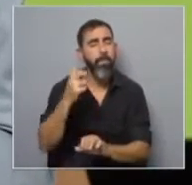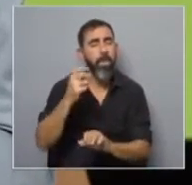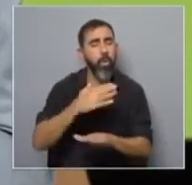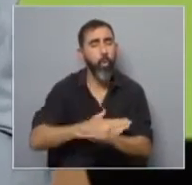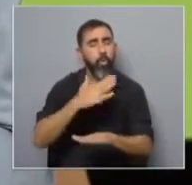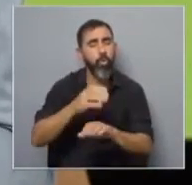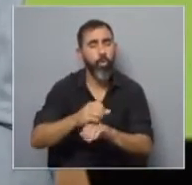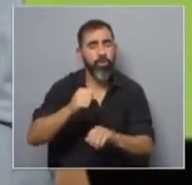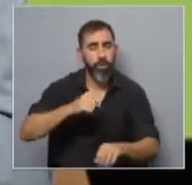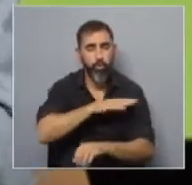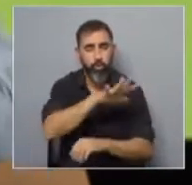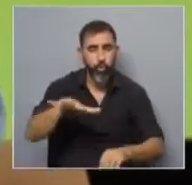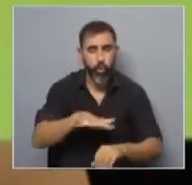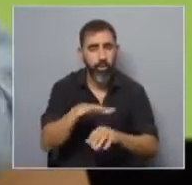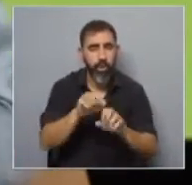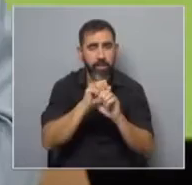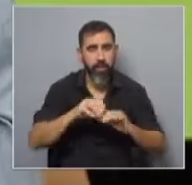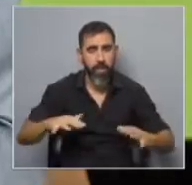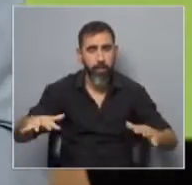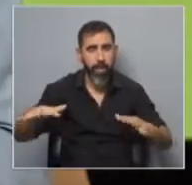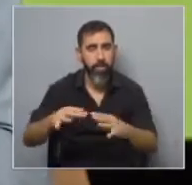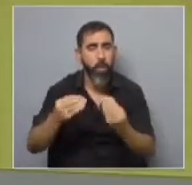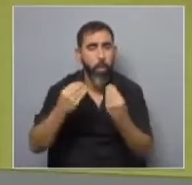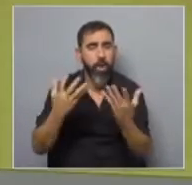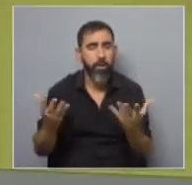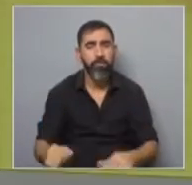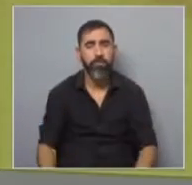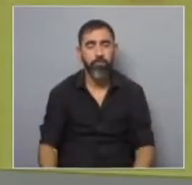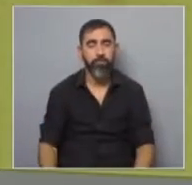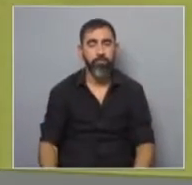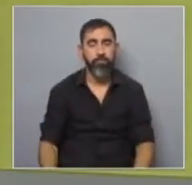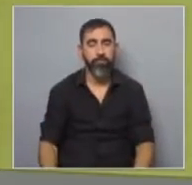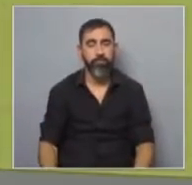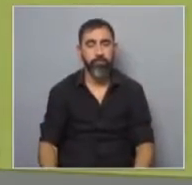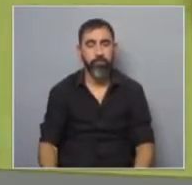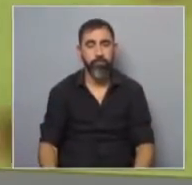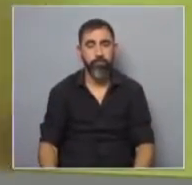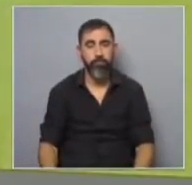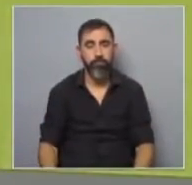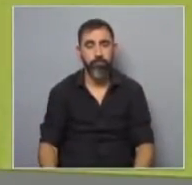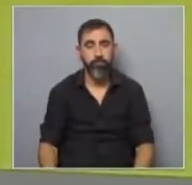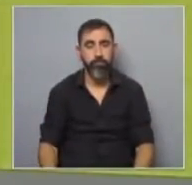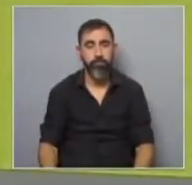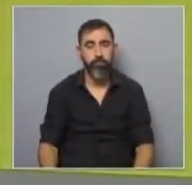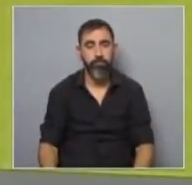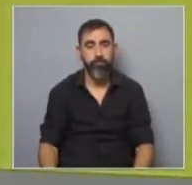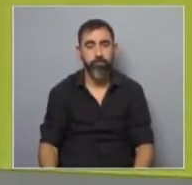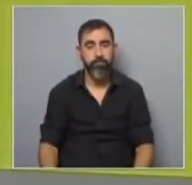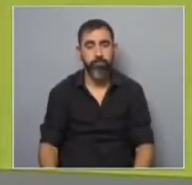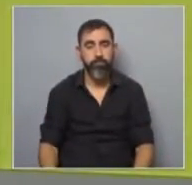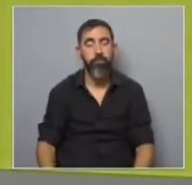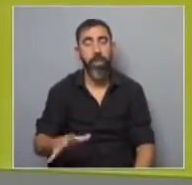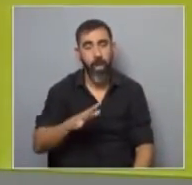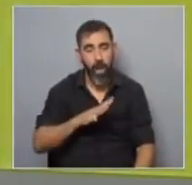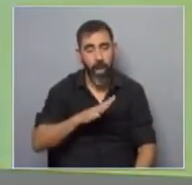de la pandemia? ¿De cuáles son vistos al día de hoy? Bueno, creo que ha